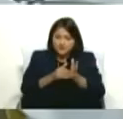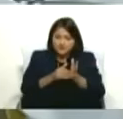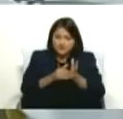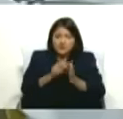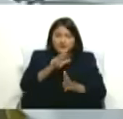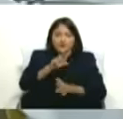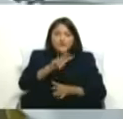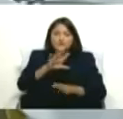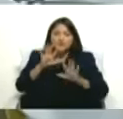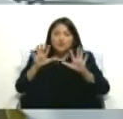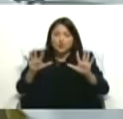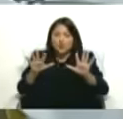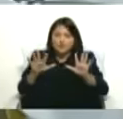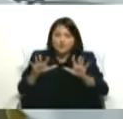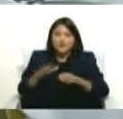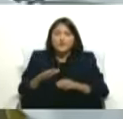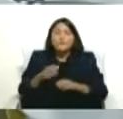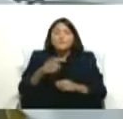210.329 votos,